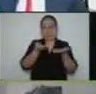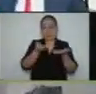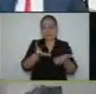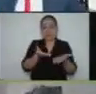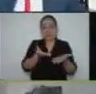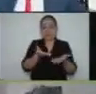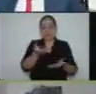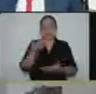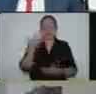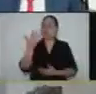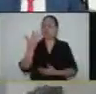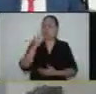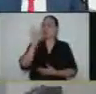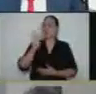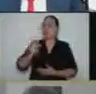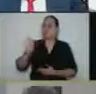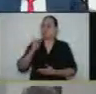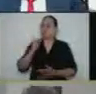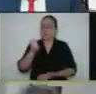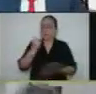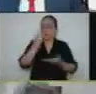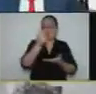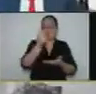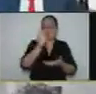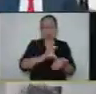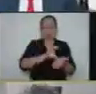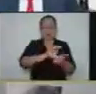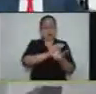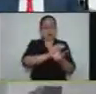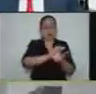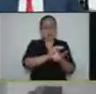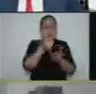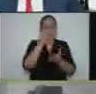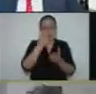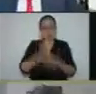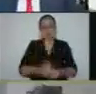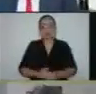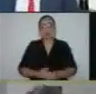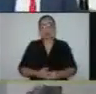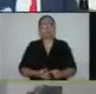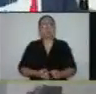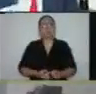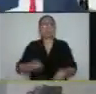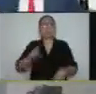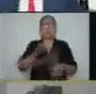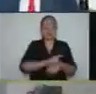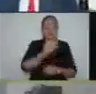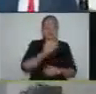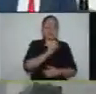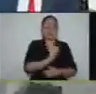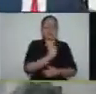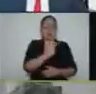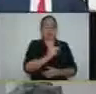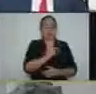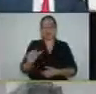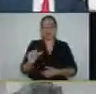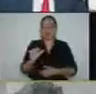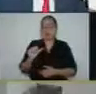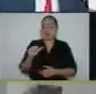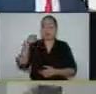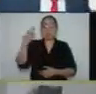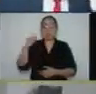su presupuesto. Bien, la vigencia del spot fue del 28 de febrero al 20 de